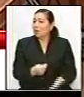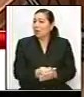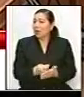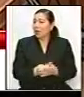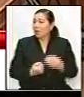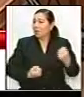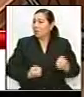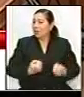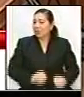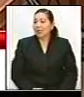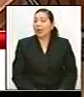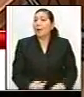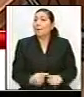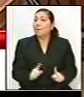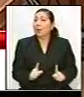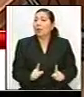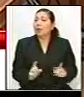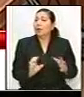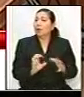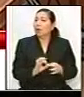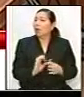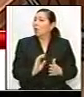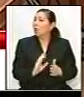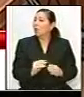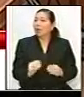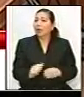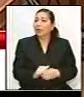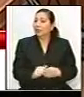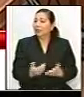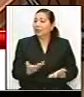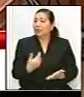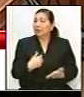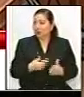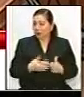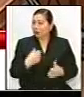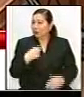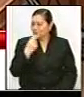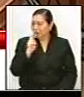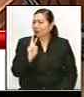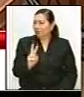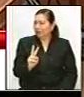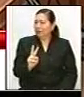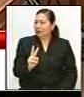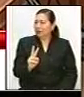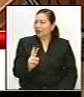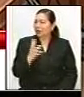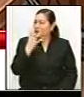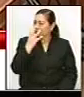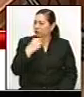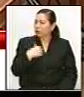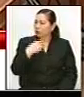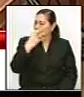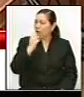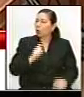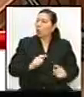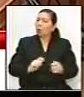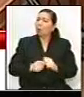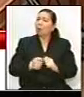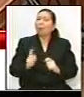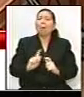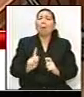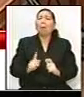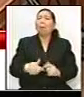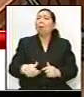pasaje. Pero las unidades no los tratan como debe ser. Yo he pasado y he visto eso. Yo me he molestado con ciertos cobradores porque no le dan la